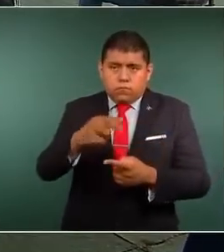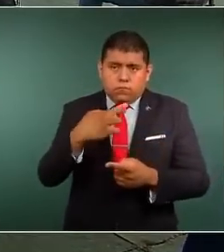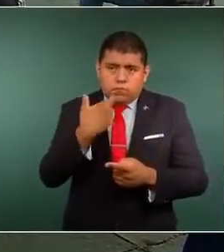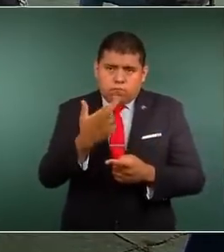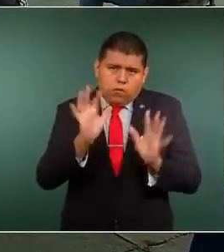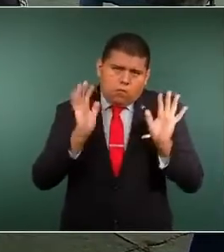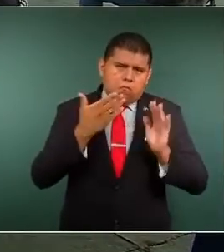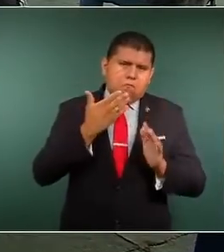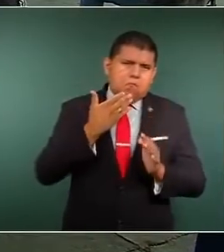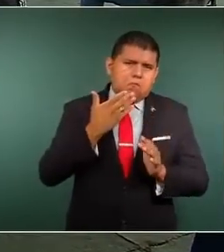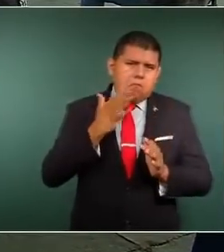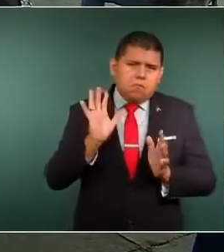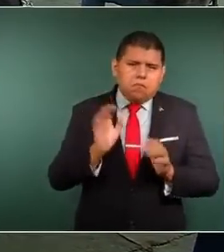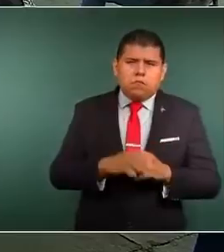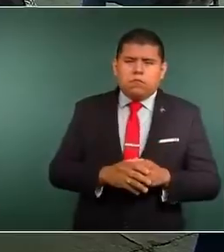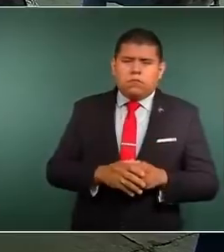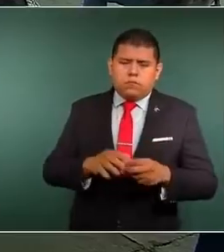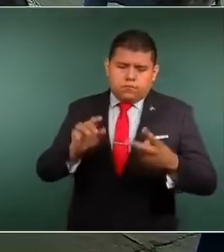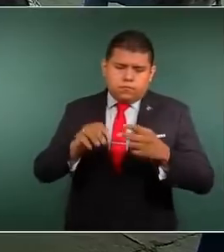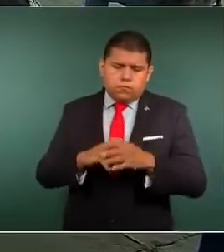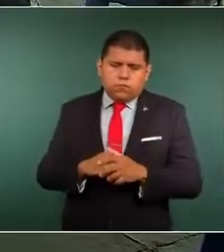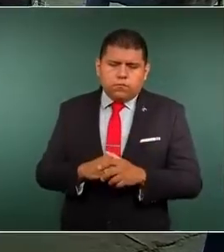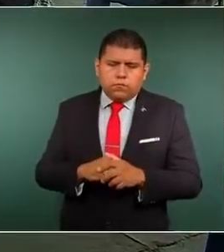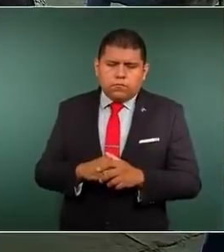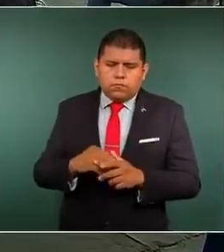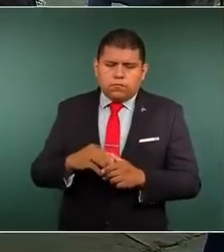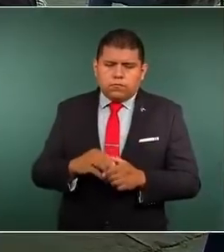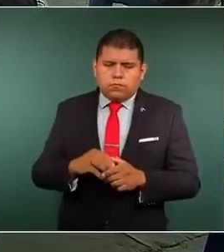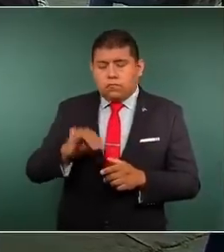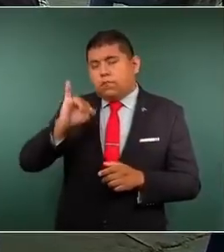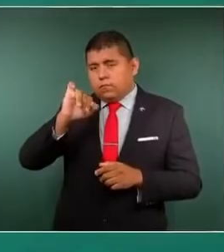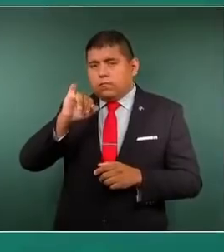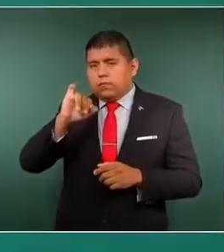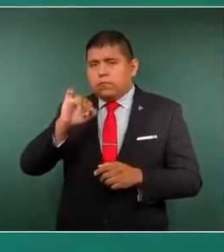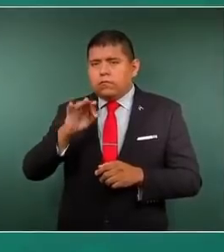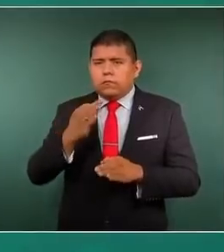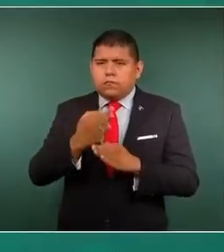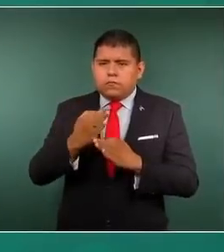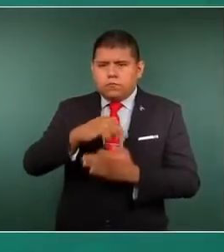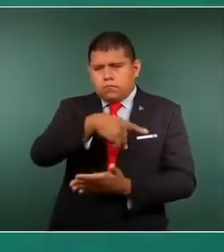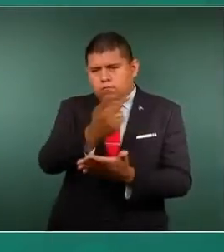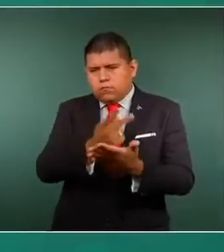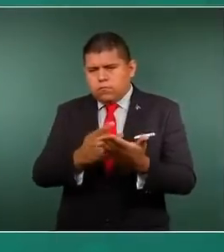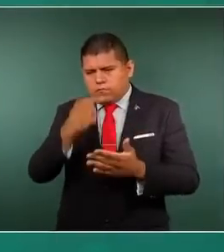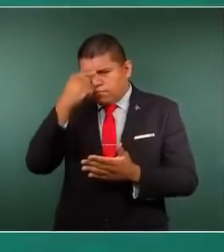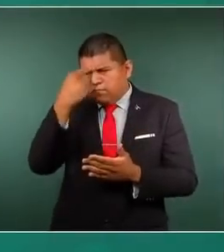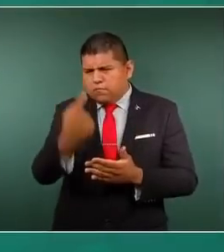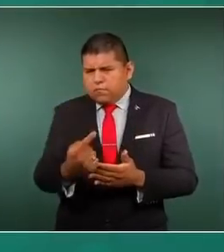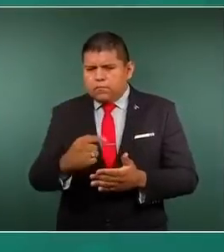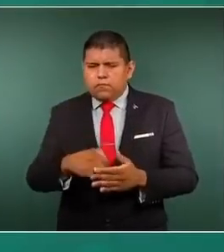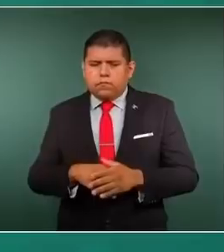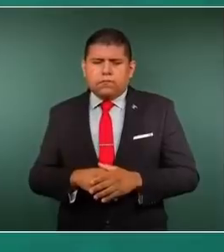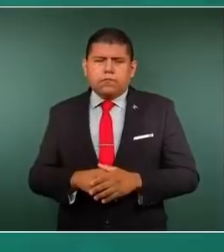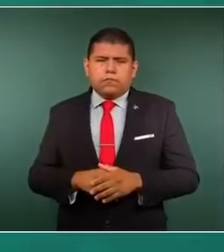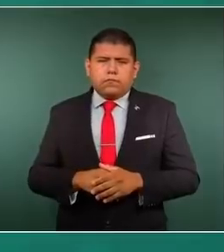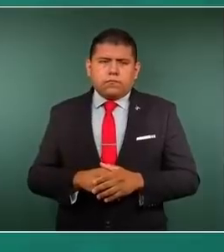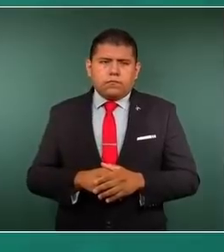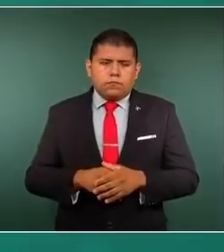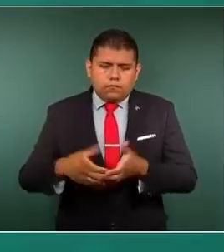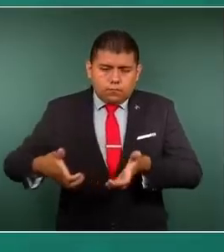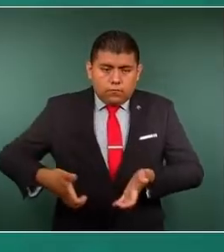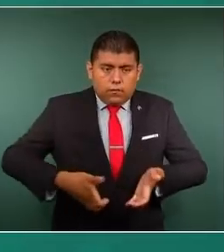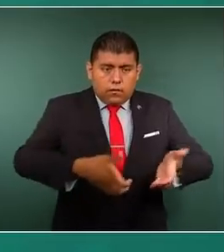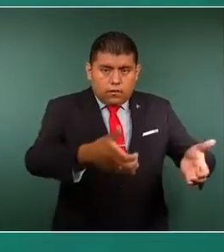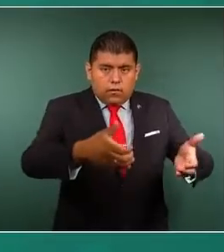información al respecto y se está haciendo algo si se está llevando a cabo un programa para liberar